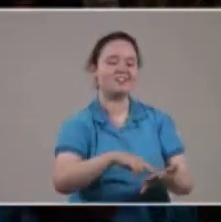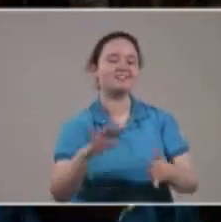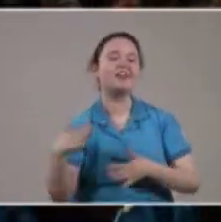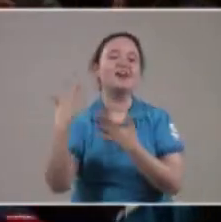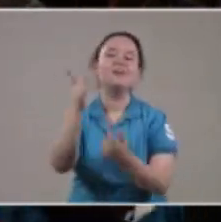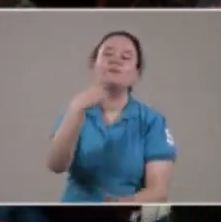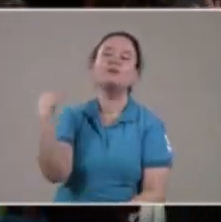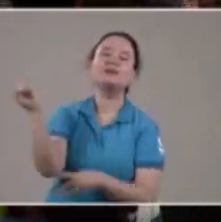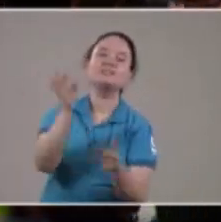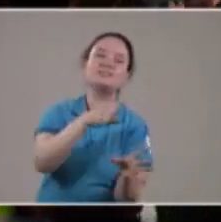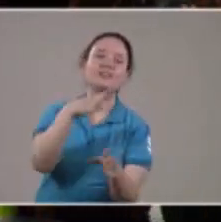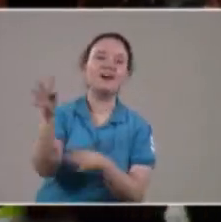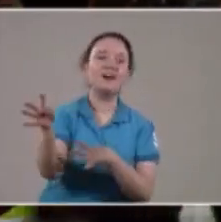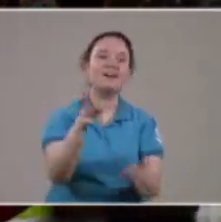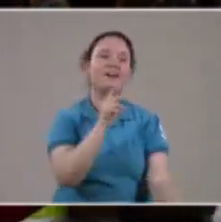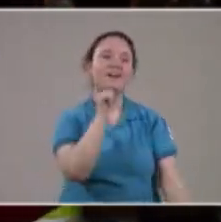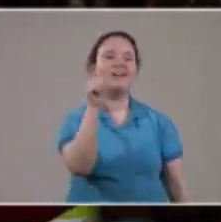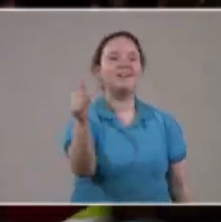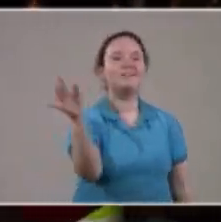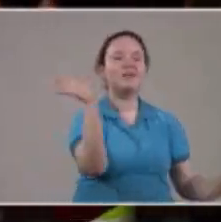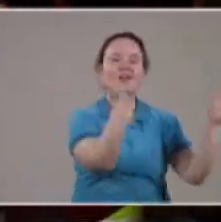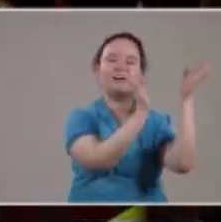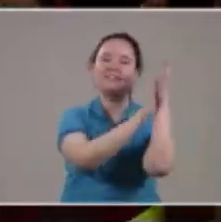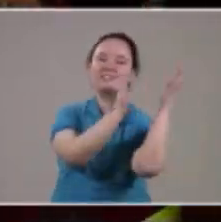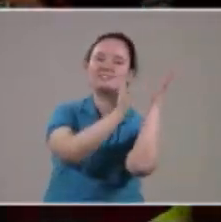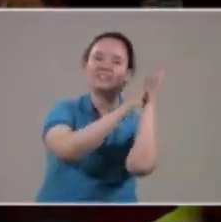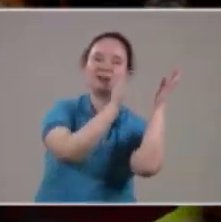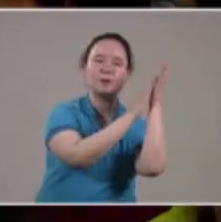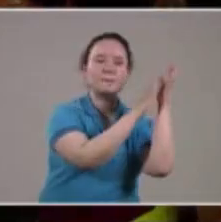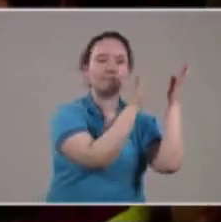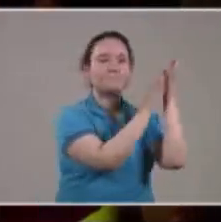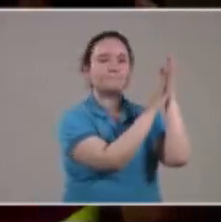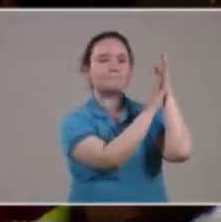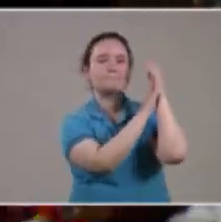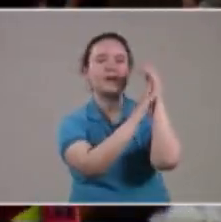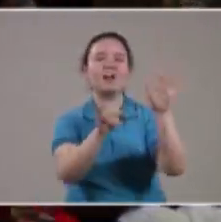y danza, vueltas en el aire y grito alabanza.